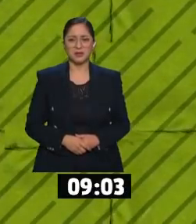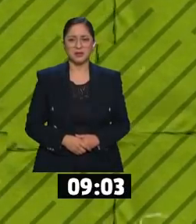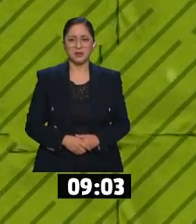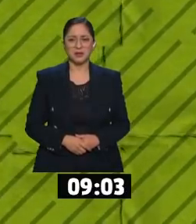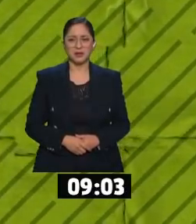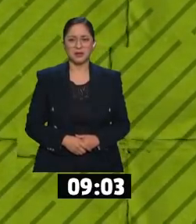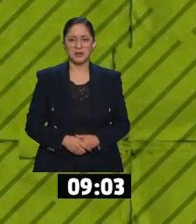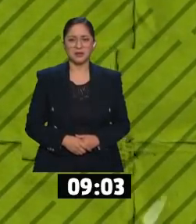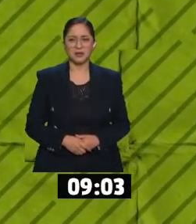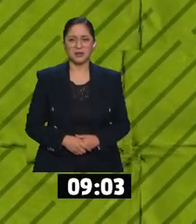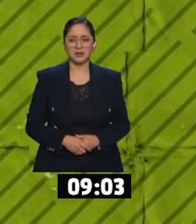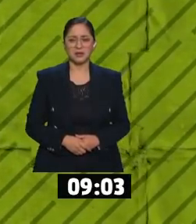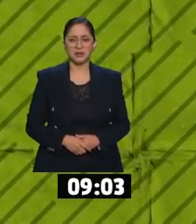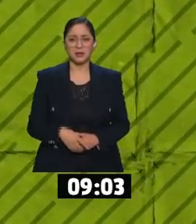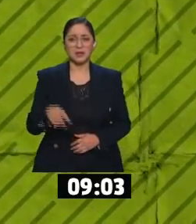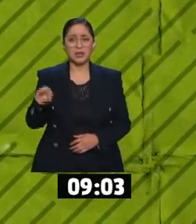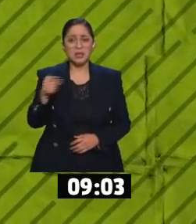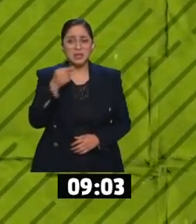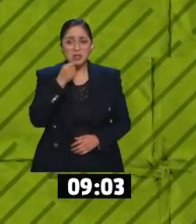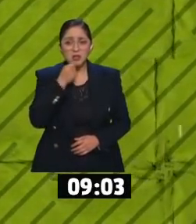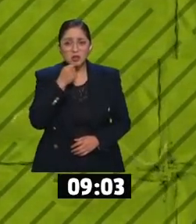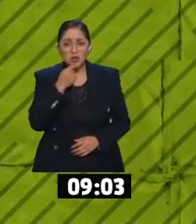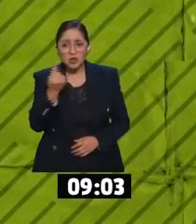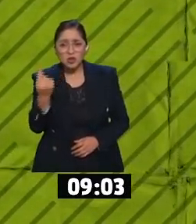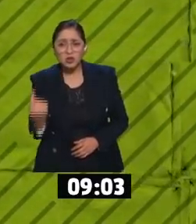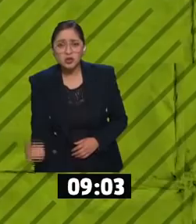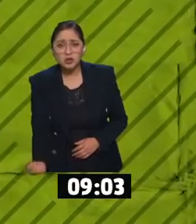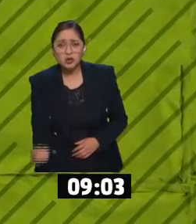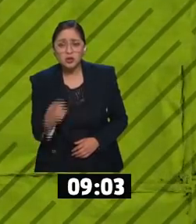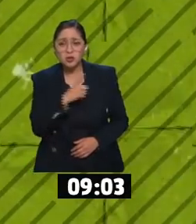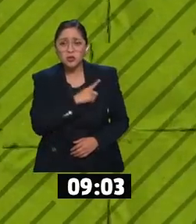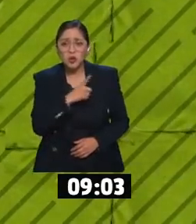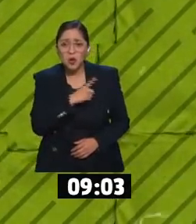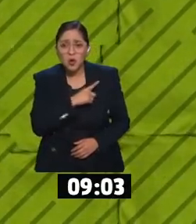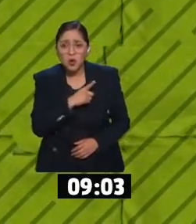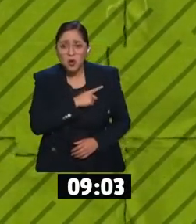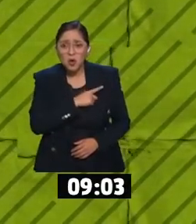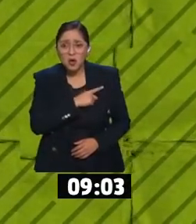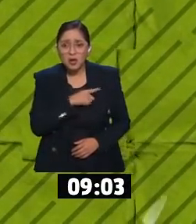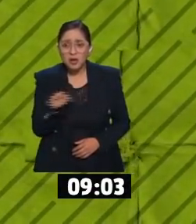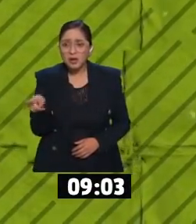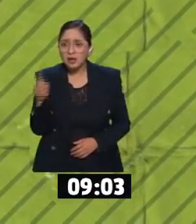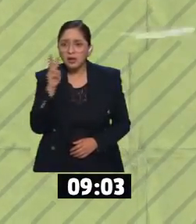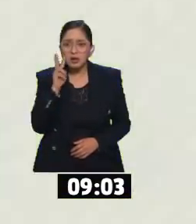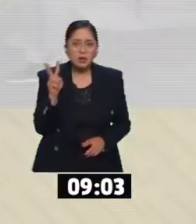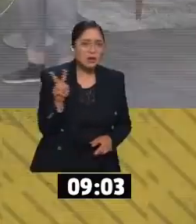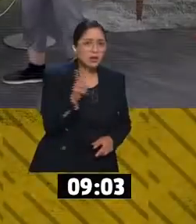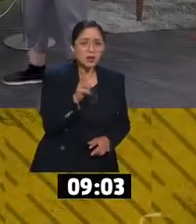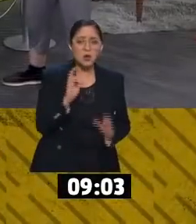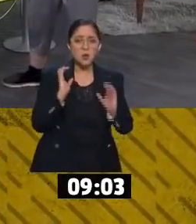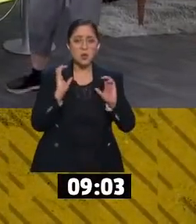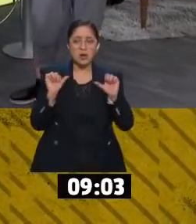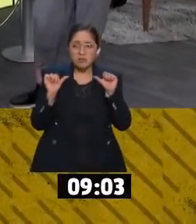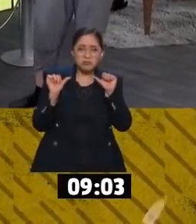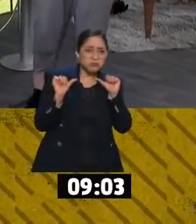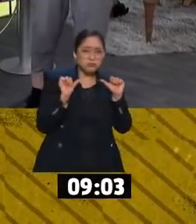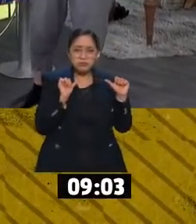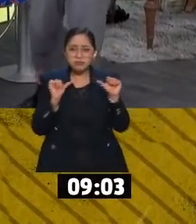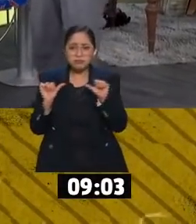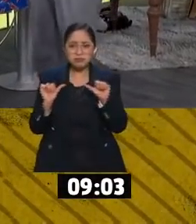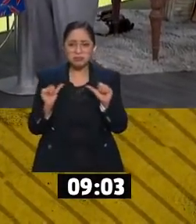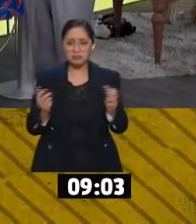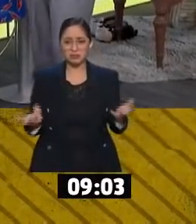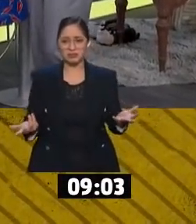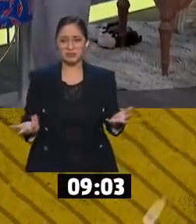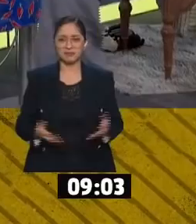Al niño chiquito lo dejaron solito Todos y él corrieron. solito se puso a salvo. Tremendo, ¿eh?